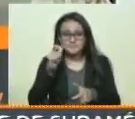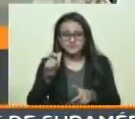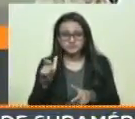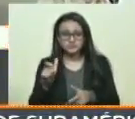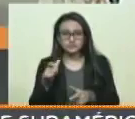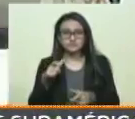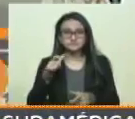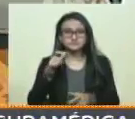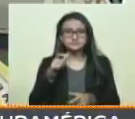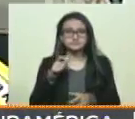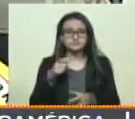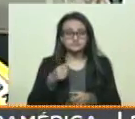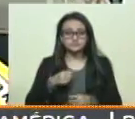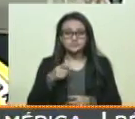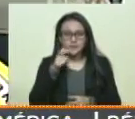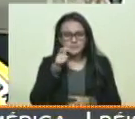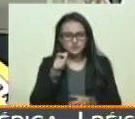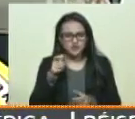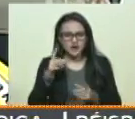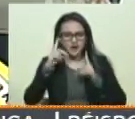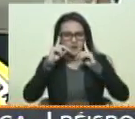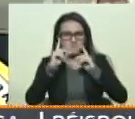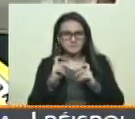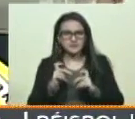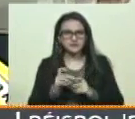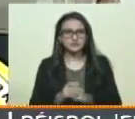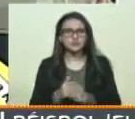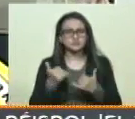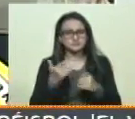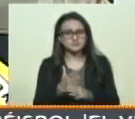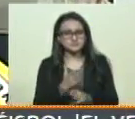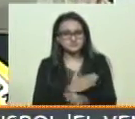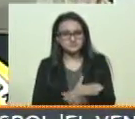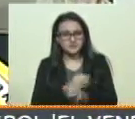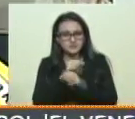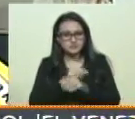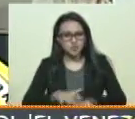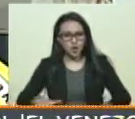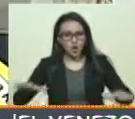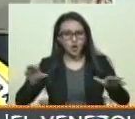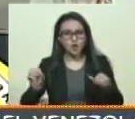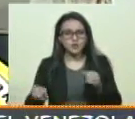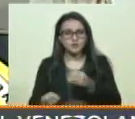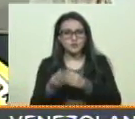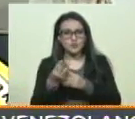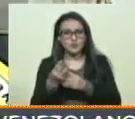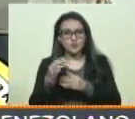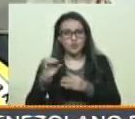que el personal se especialice. Esto ocurrió más temprano, el lanzamiento de la página web Los Más Buscados por